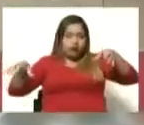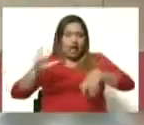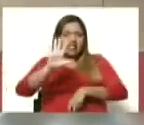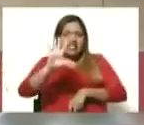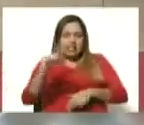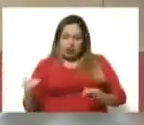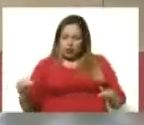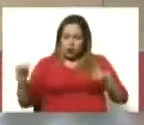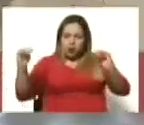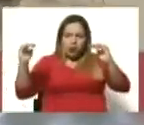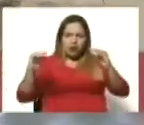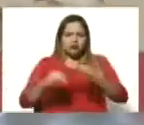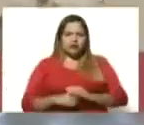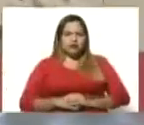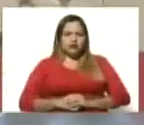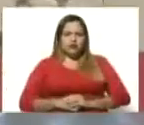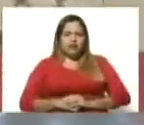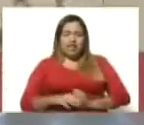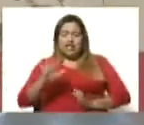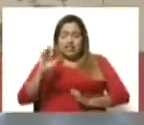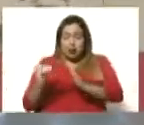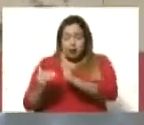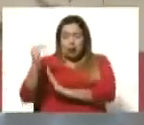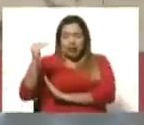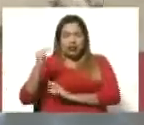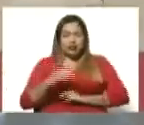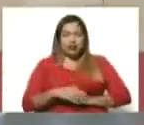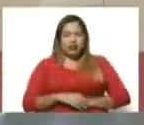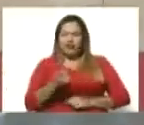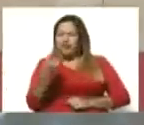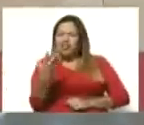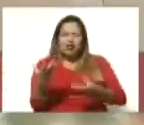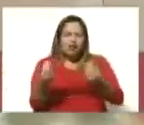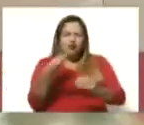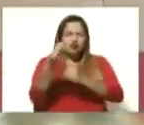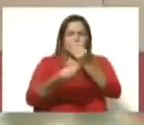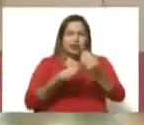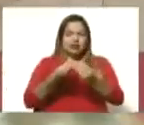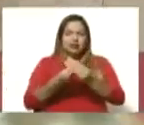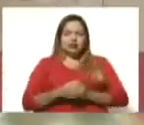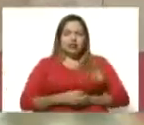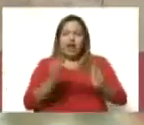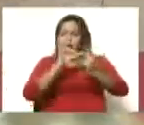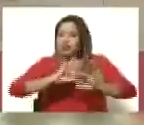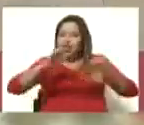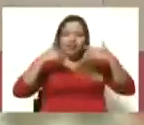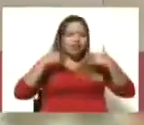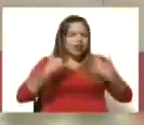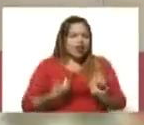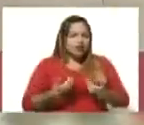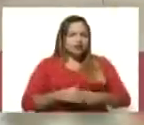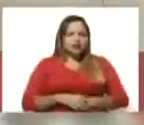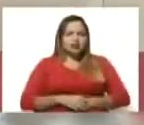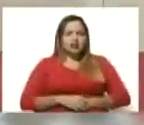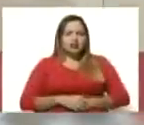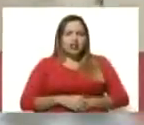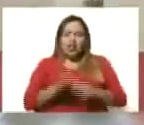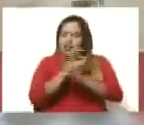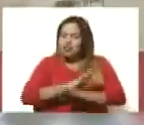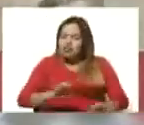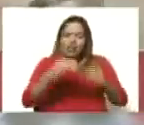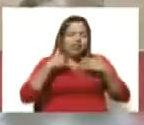metros de barro todavía. Falta mucho por hacer. Que nadie baje los brazos. Nadie baja los brazos.